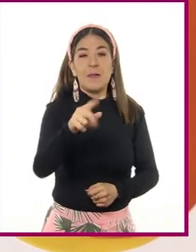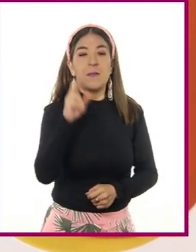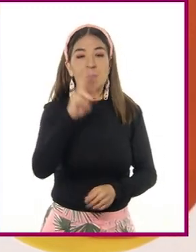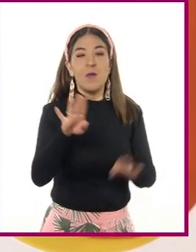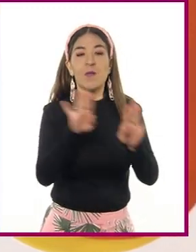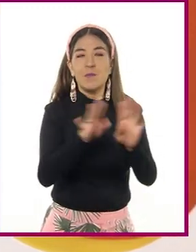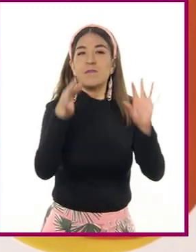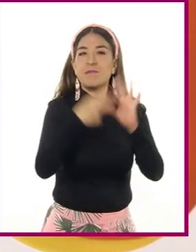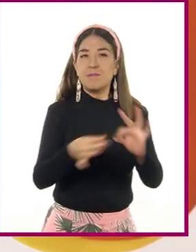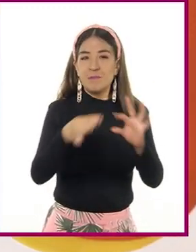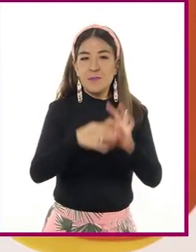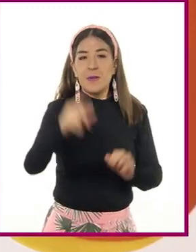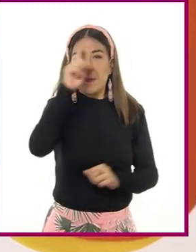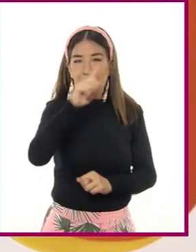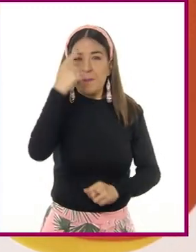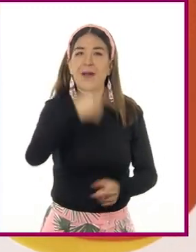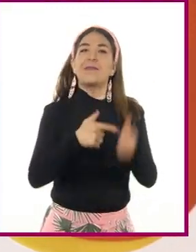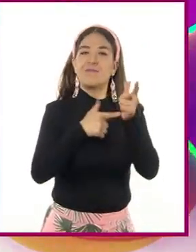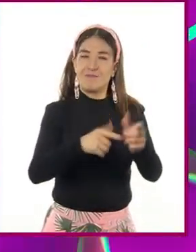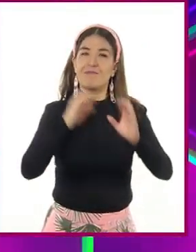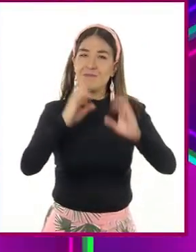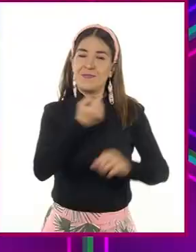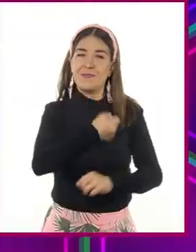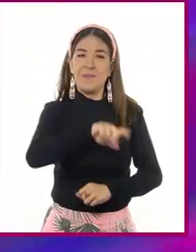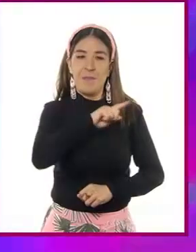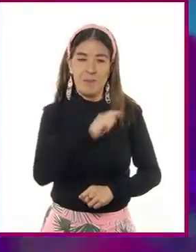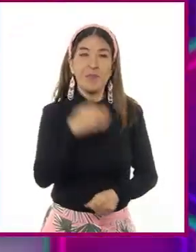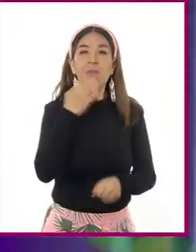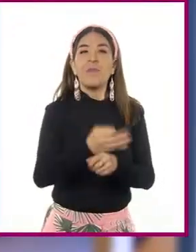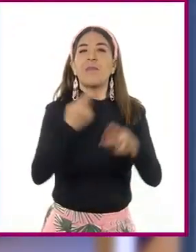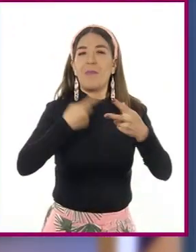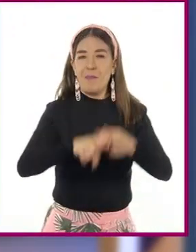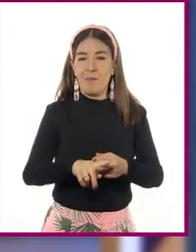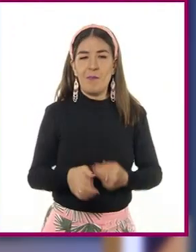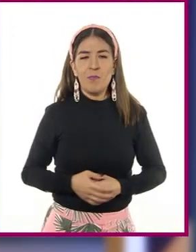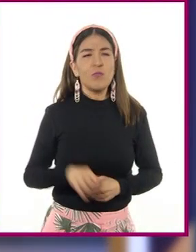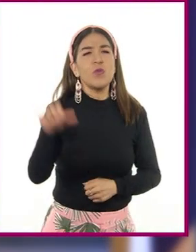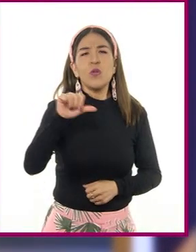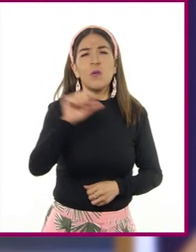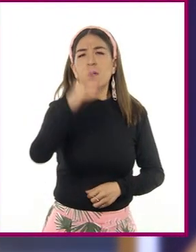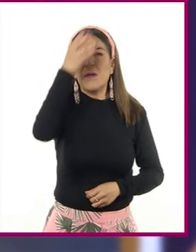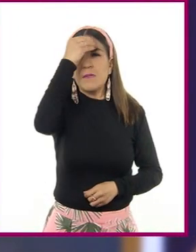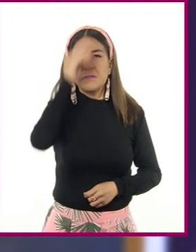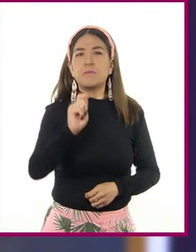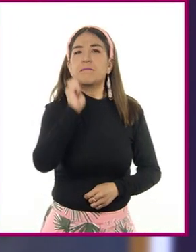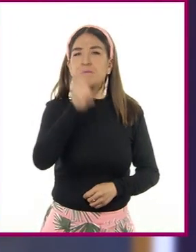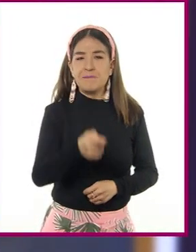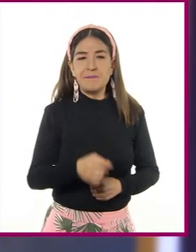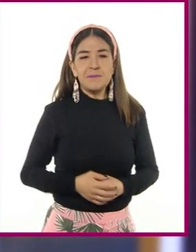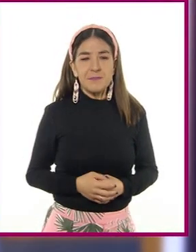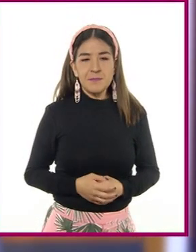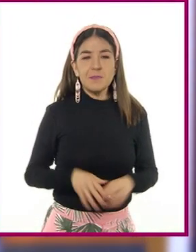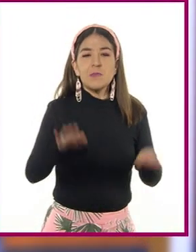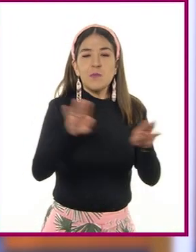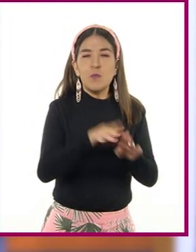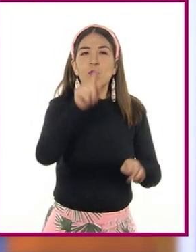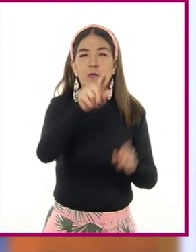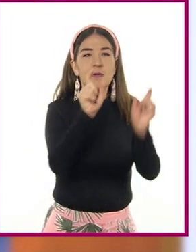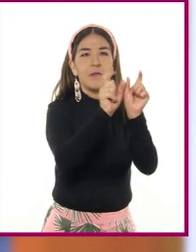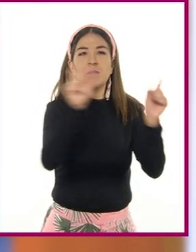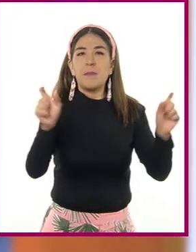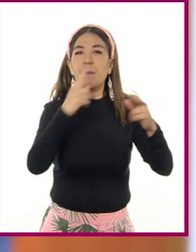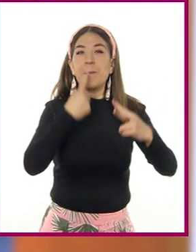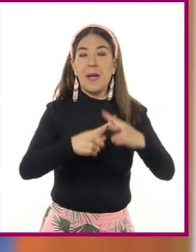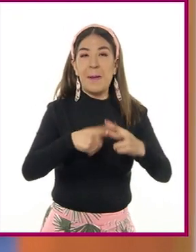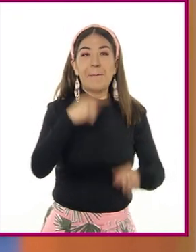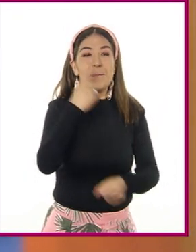para cuidar su salud. ¡Comenzamos! En esta sesión estudiaremos el aprendizaje esperado, formula expresiones algebraicas de